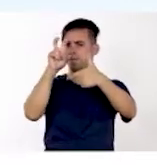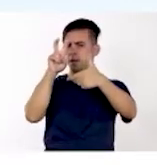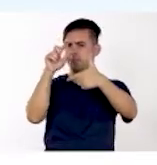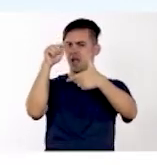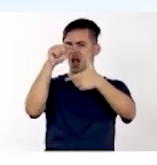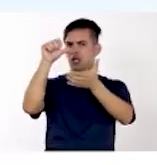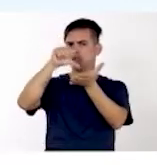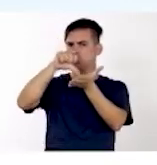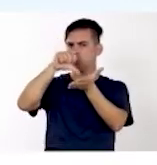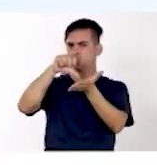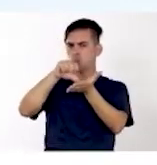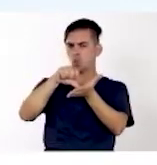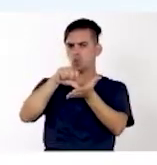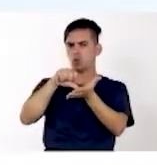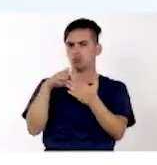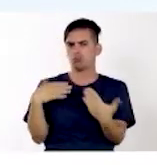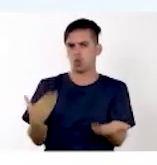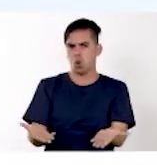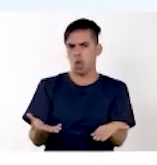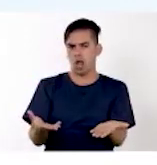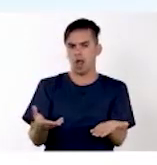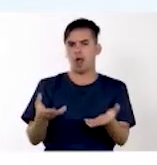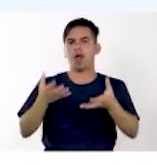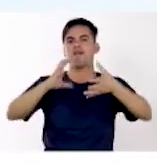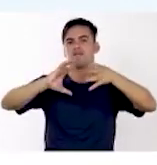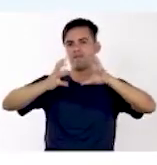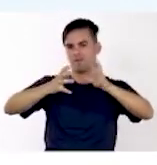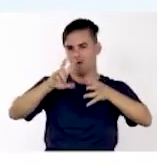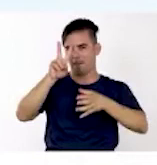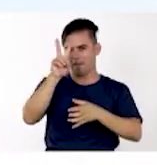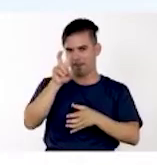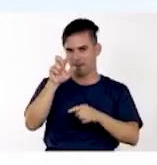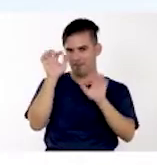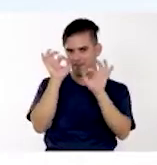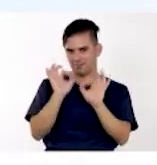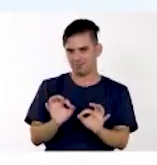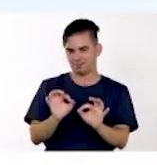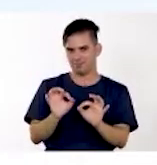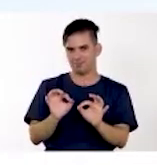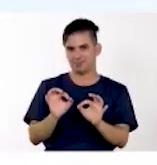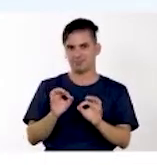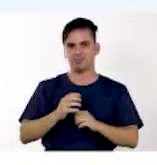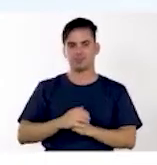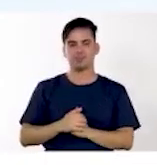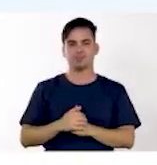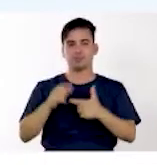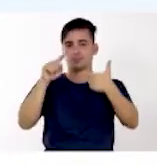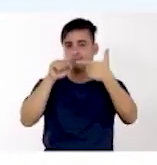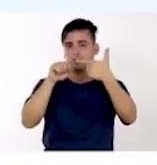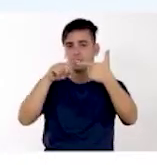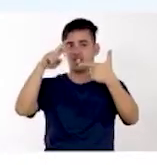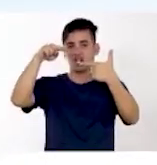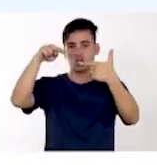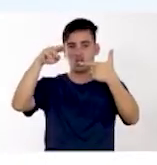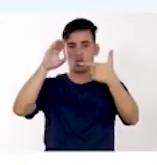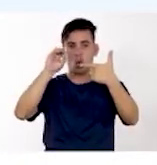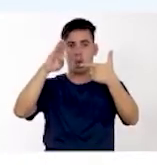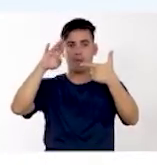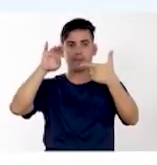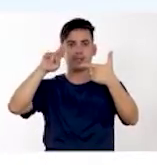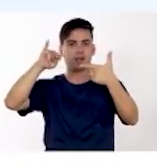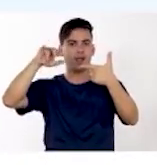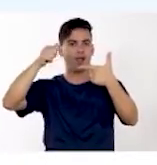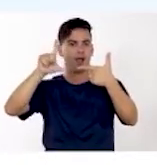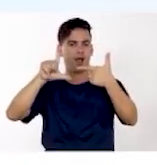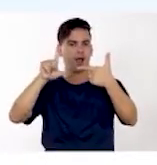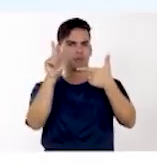núcleo? El núcleo va a ser esa forma verbal. Si es nominal el predicado, pues